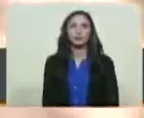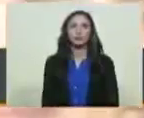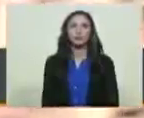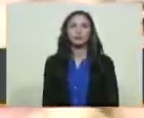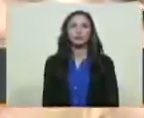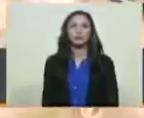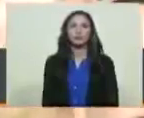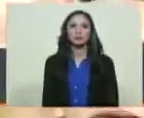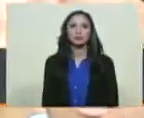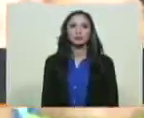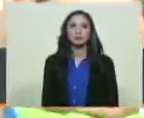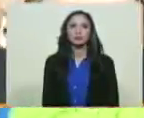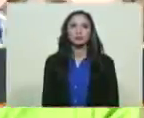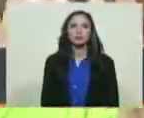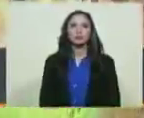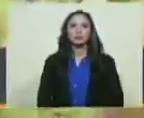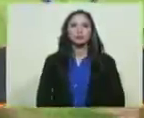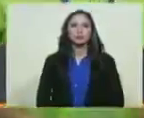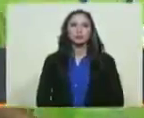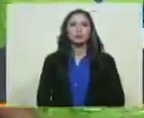la joven mía